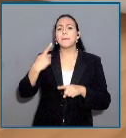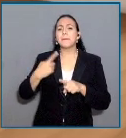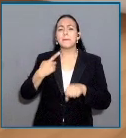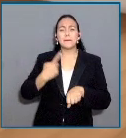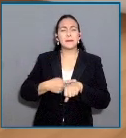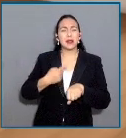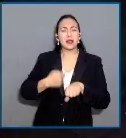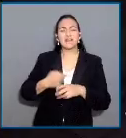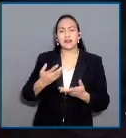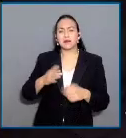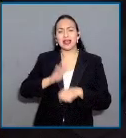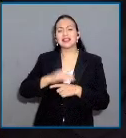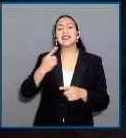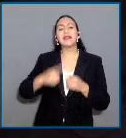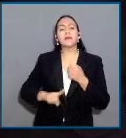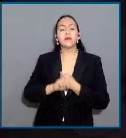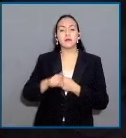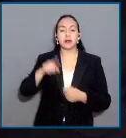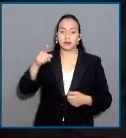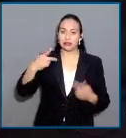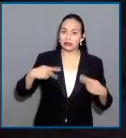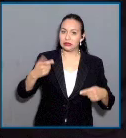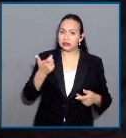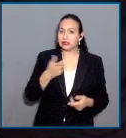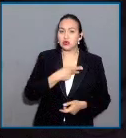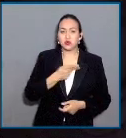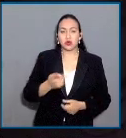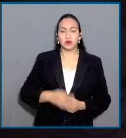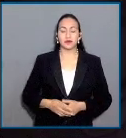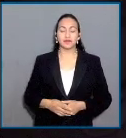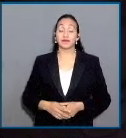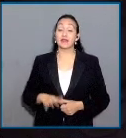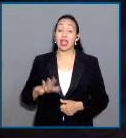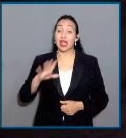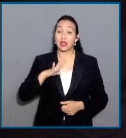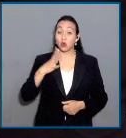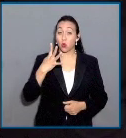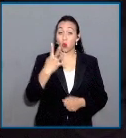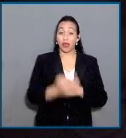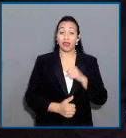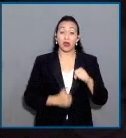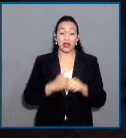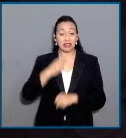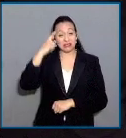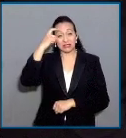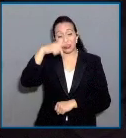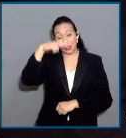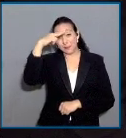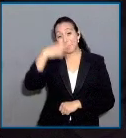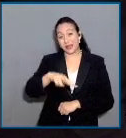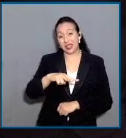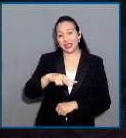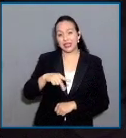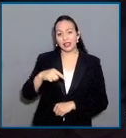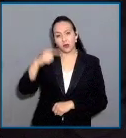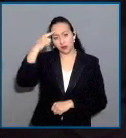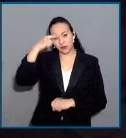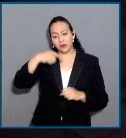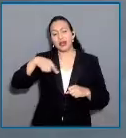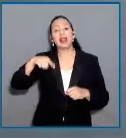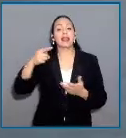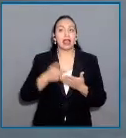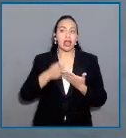ingresos. Se esperan 4 años difíciles para México en la segunda administración de Donald Trump en Estados